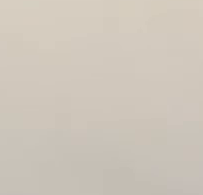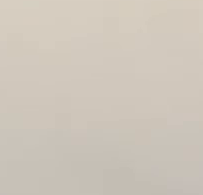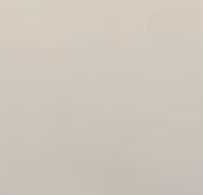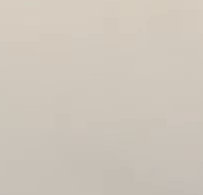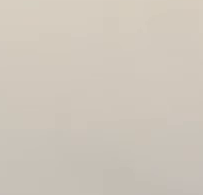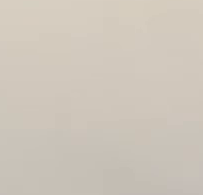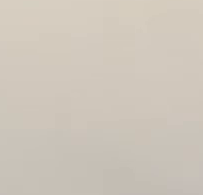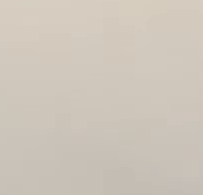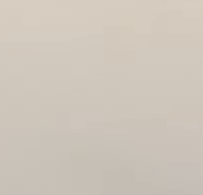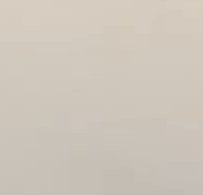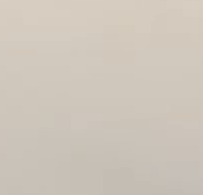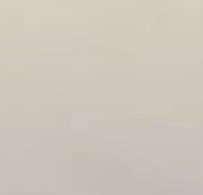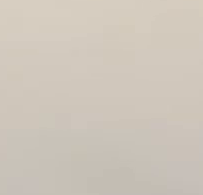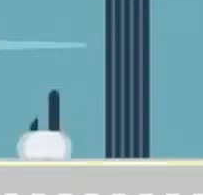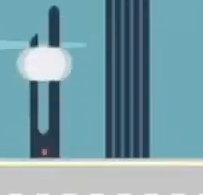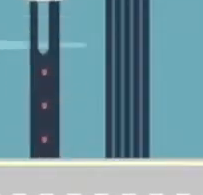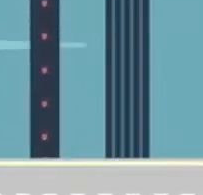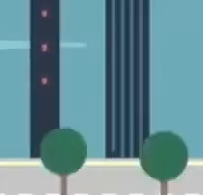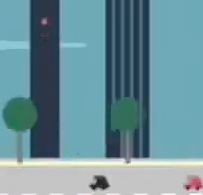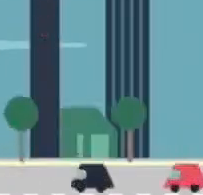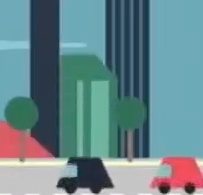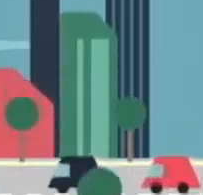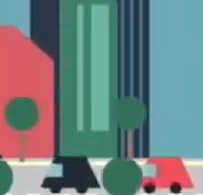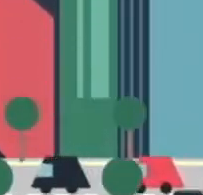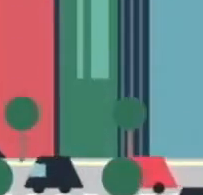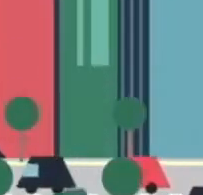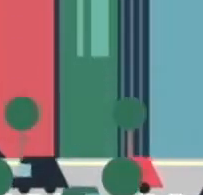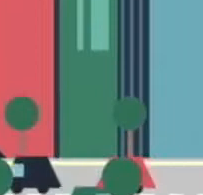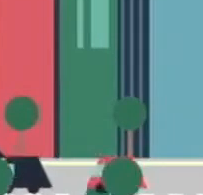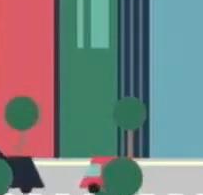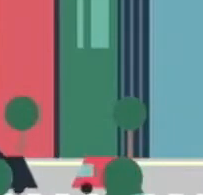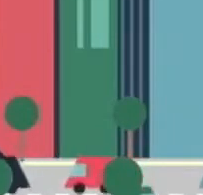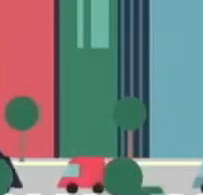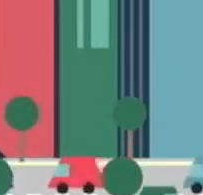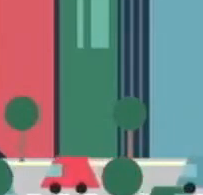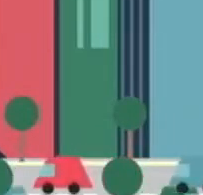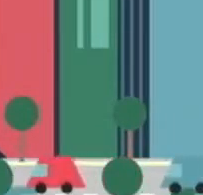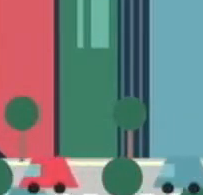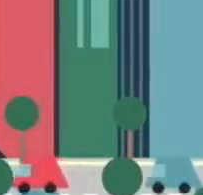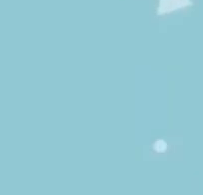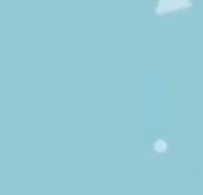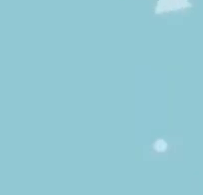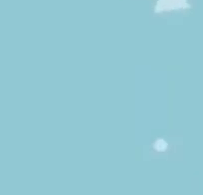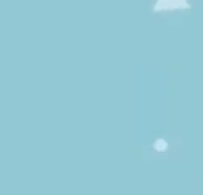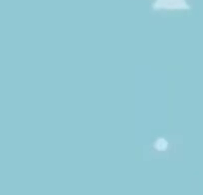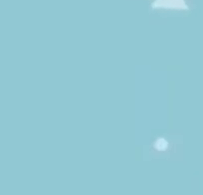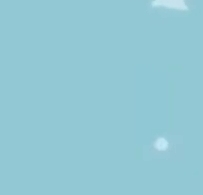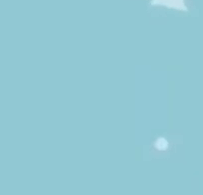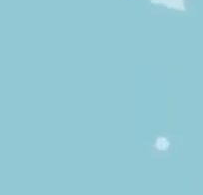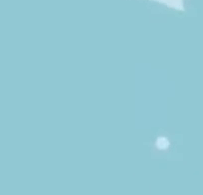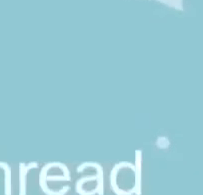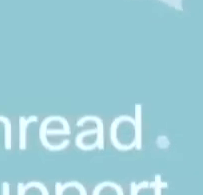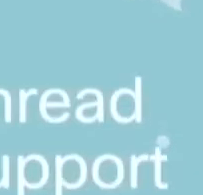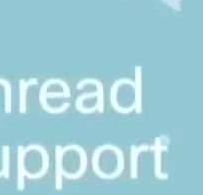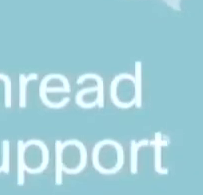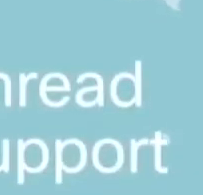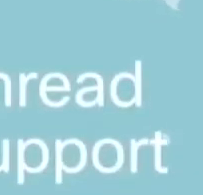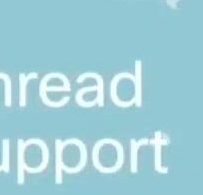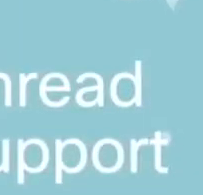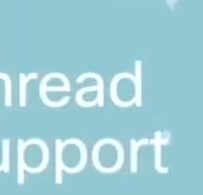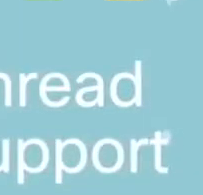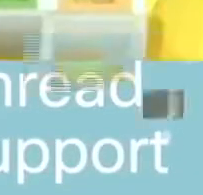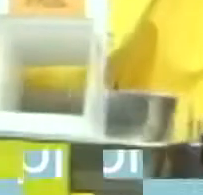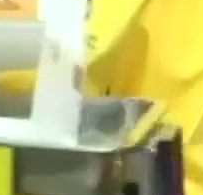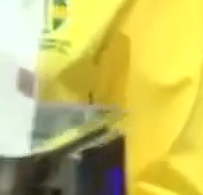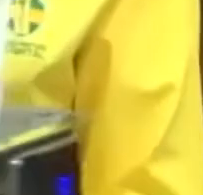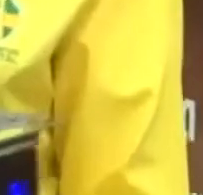una entrevista de fondo con un experto de Cisco que nos explica qué es el Wi-Fi 6 y además la incorporación de la 5G